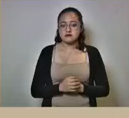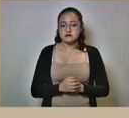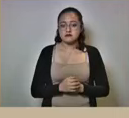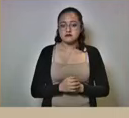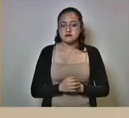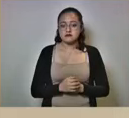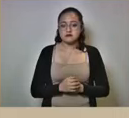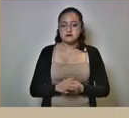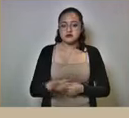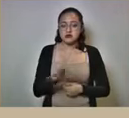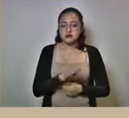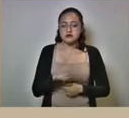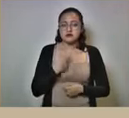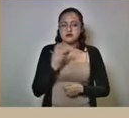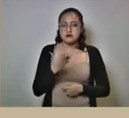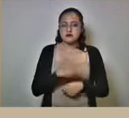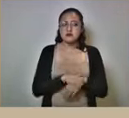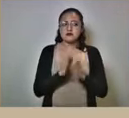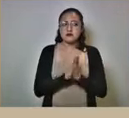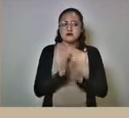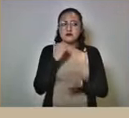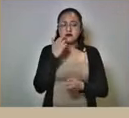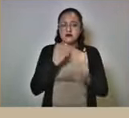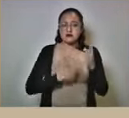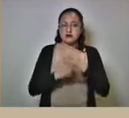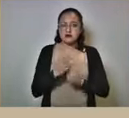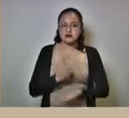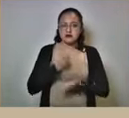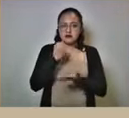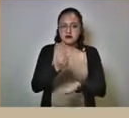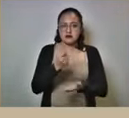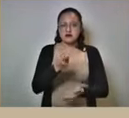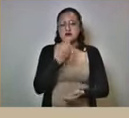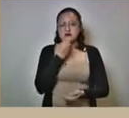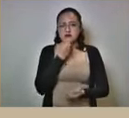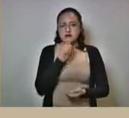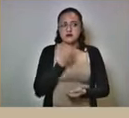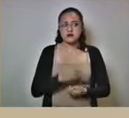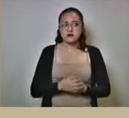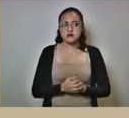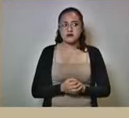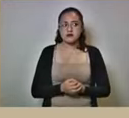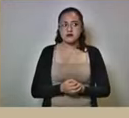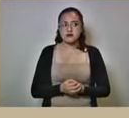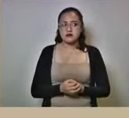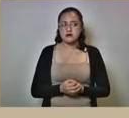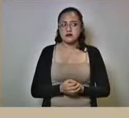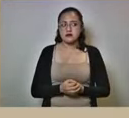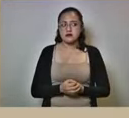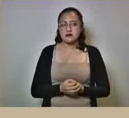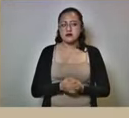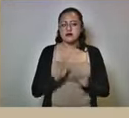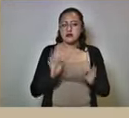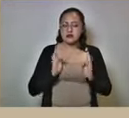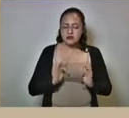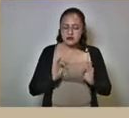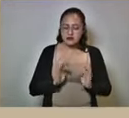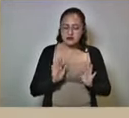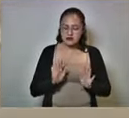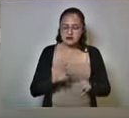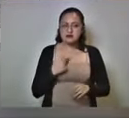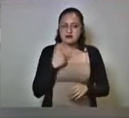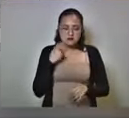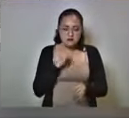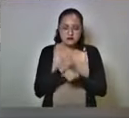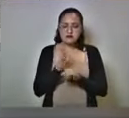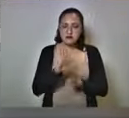de la colonia Lázaro Cárdenas pide que regrese la avanzada. Yo, entregar a la gente que en verdad no necesita. Tranquilo, muchacho. Lo vamos a investigar y